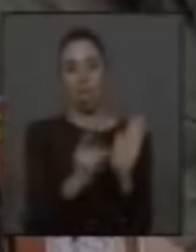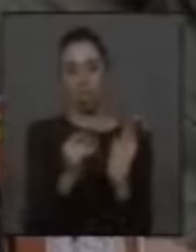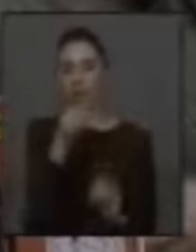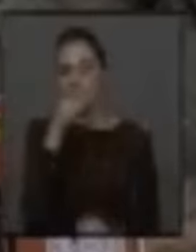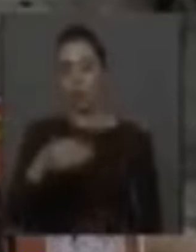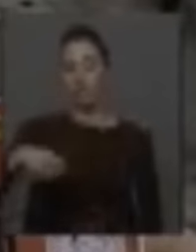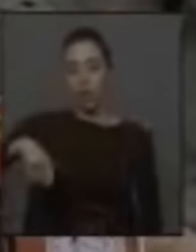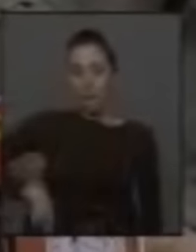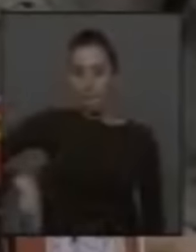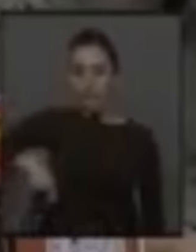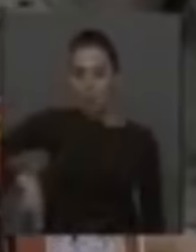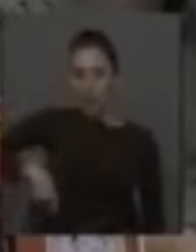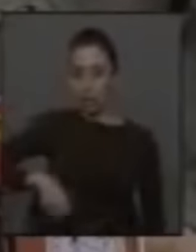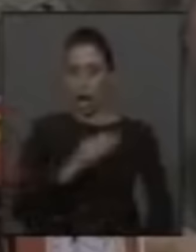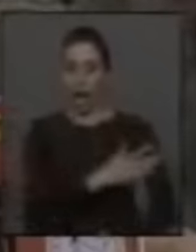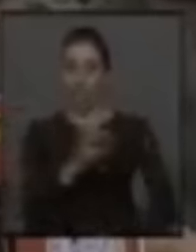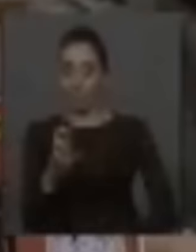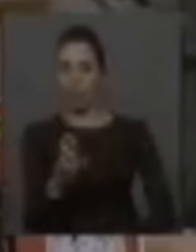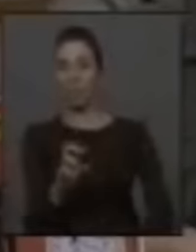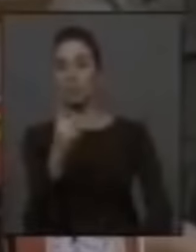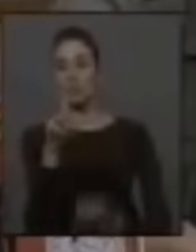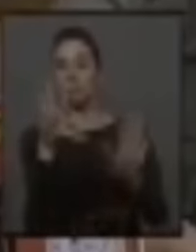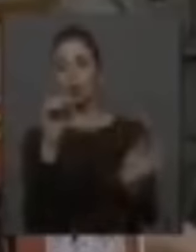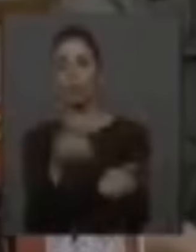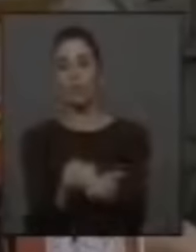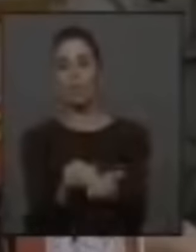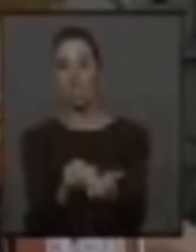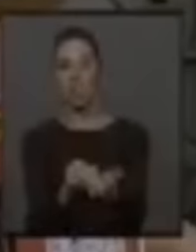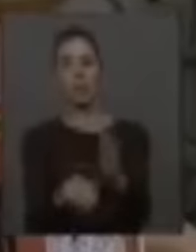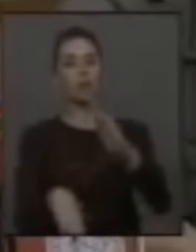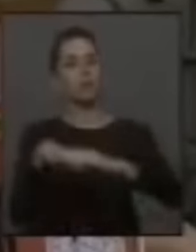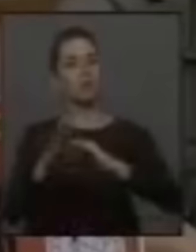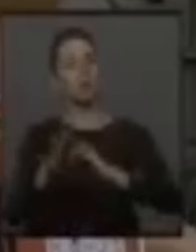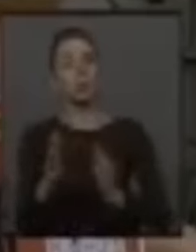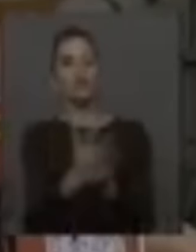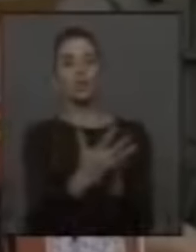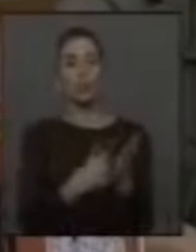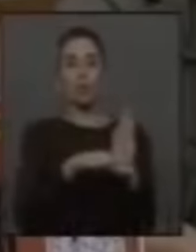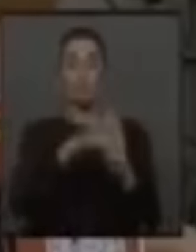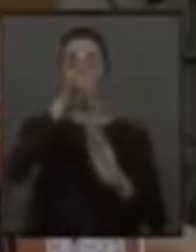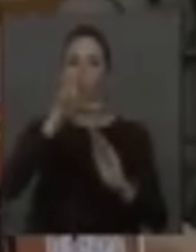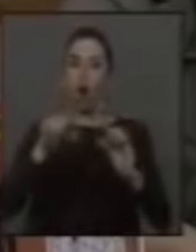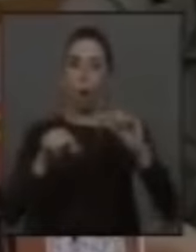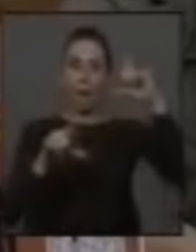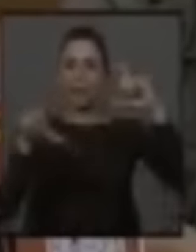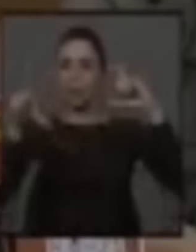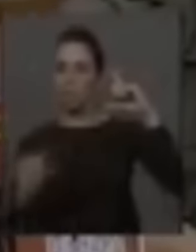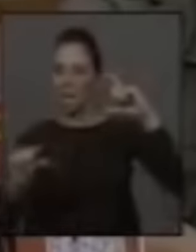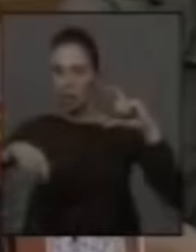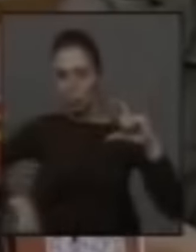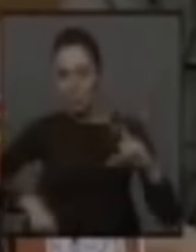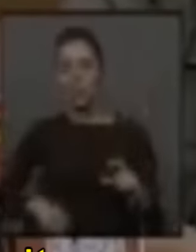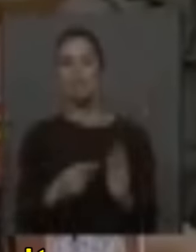dicho, las pensiones que entregan las AFP no superan los 190 mil pesos promedio, muy por debajo del salario mínimo. Y por otra parte, los